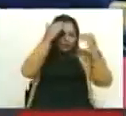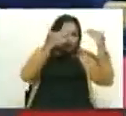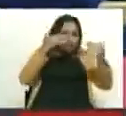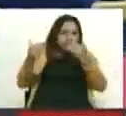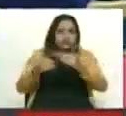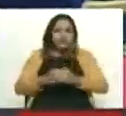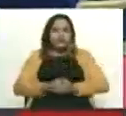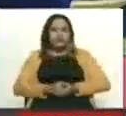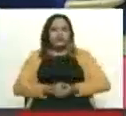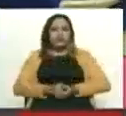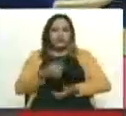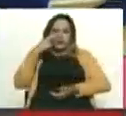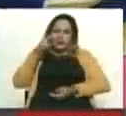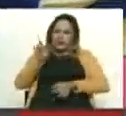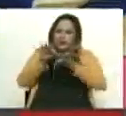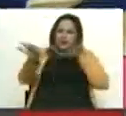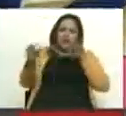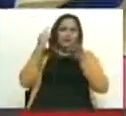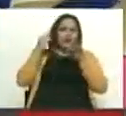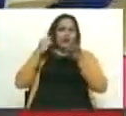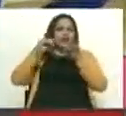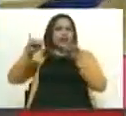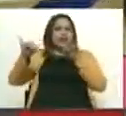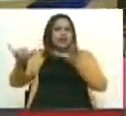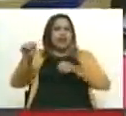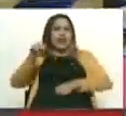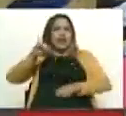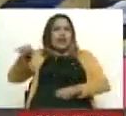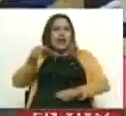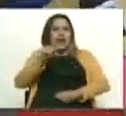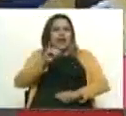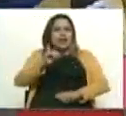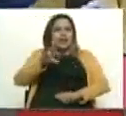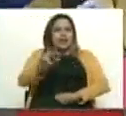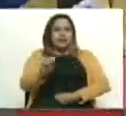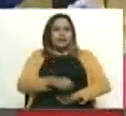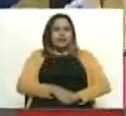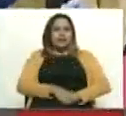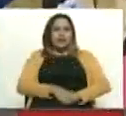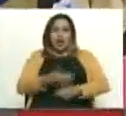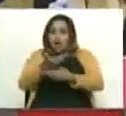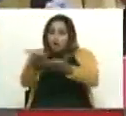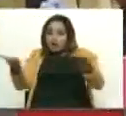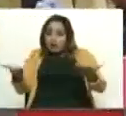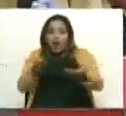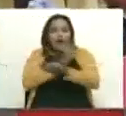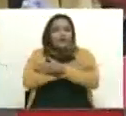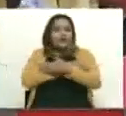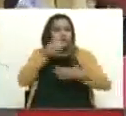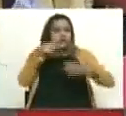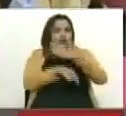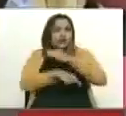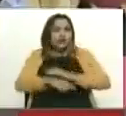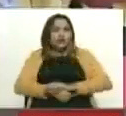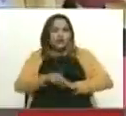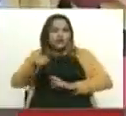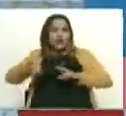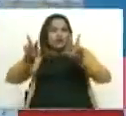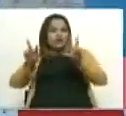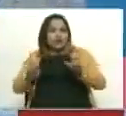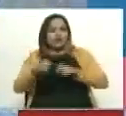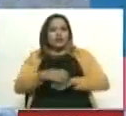a Jaira, que la estoy viendo desde aquí, a Juan Simón, a todos les mando un profundo abrazo. Y por supuesto, a nuestra nueva y